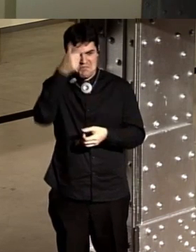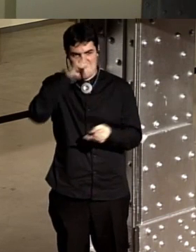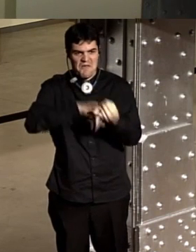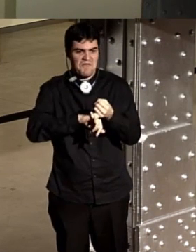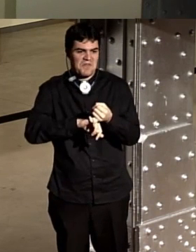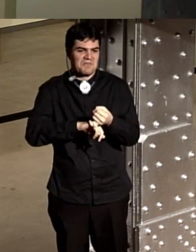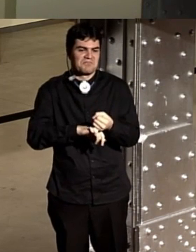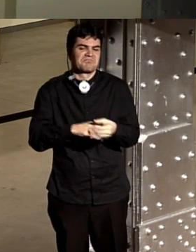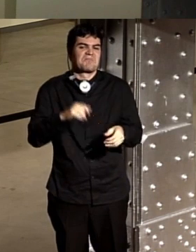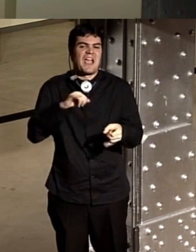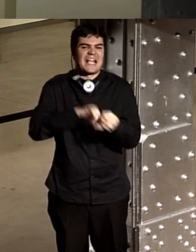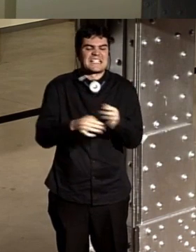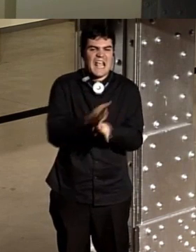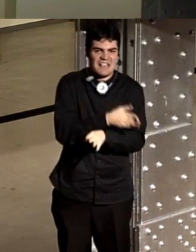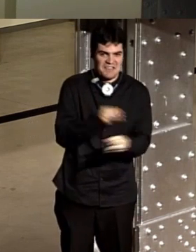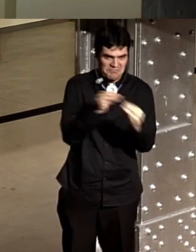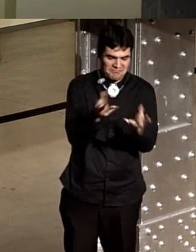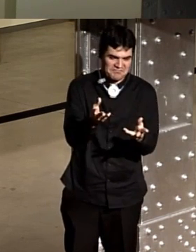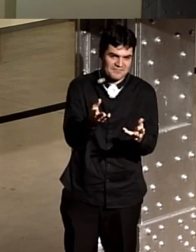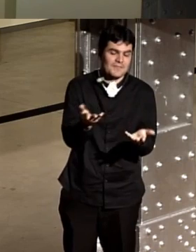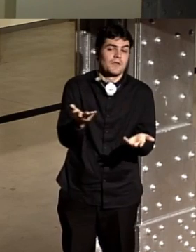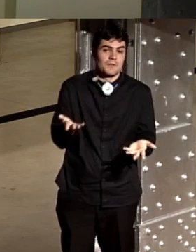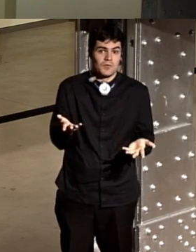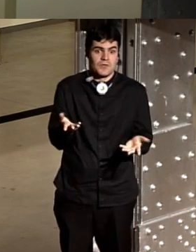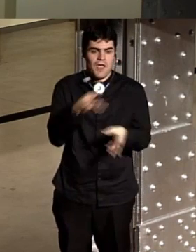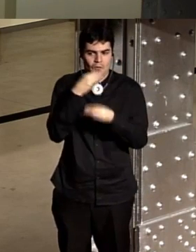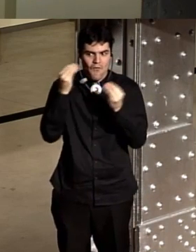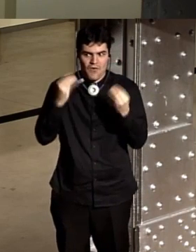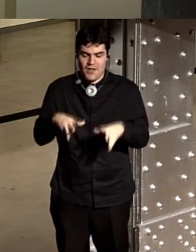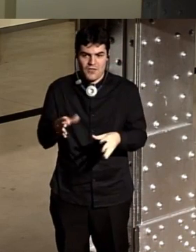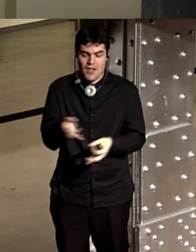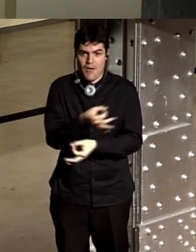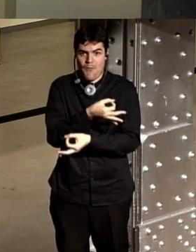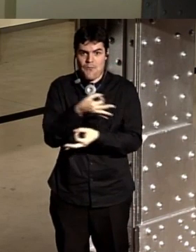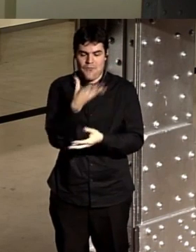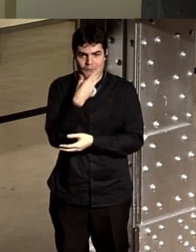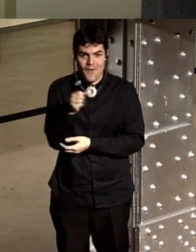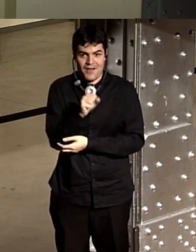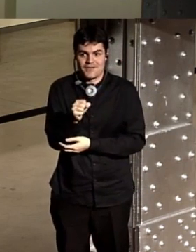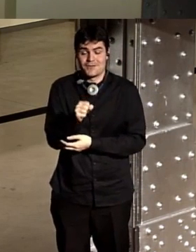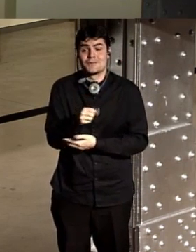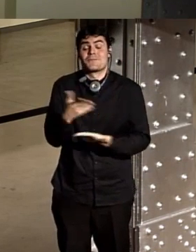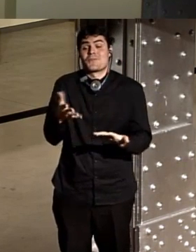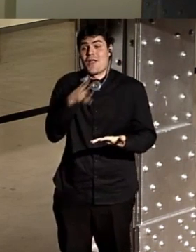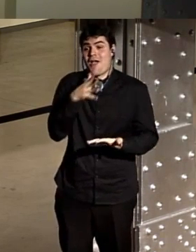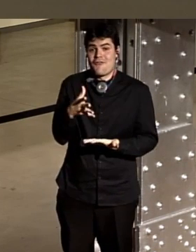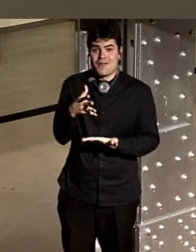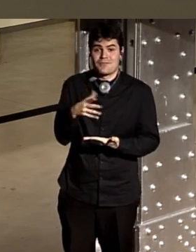esa mujer que nunca te había contado esa historia, había una historia fantástica, ¿no? Lo que pasa es que ahora tengo dos abuelas